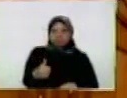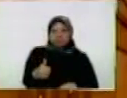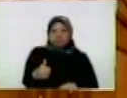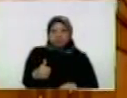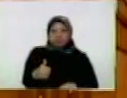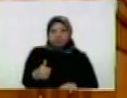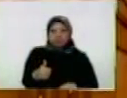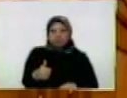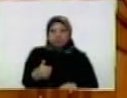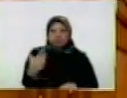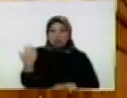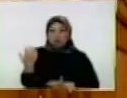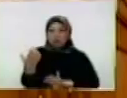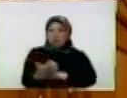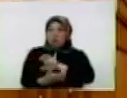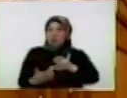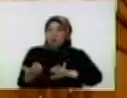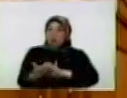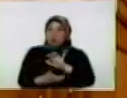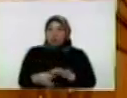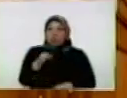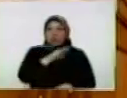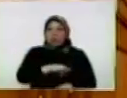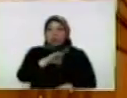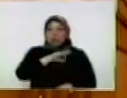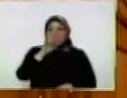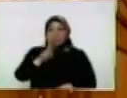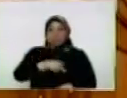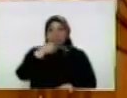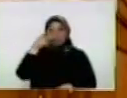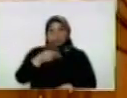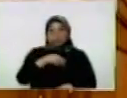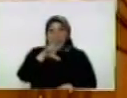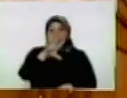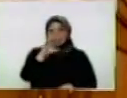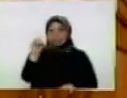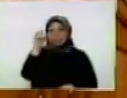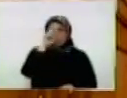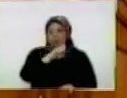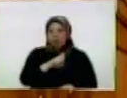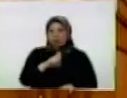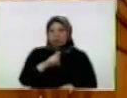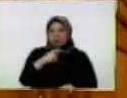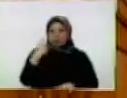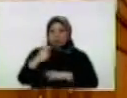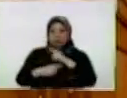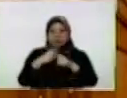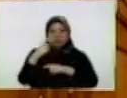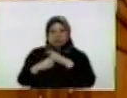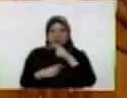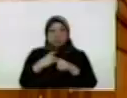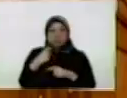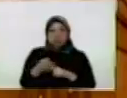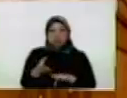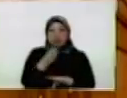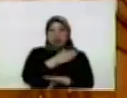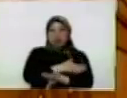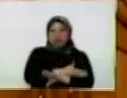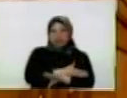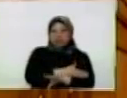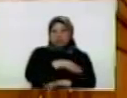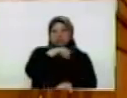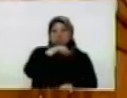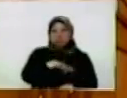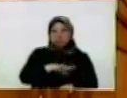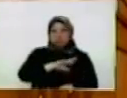el hecho sociopolítico más importante de los últimos 50 años del siglo pasado. Un hecho histórico que tuvo tanta contundencia